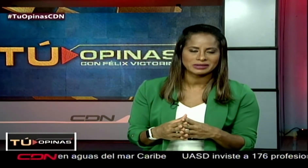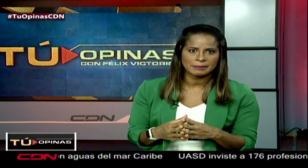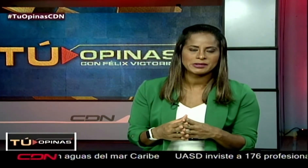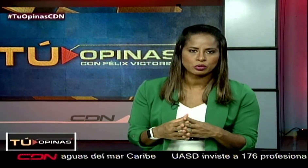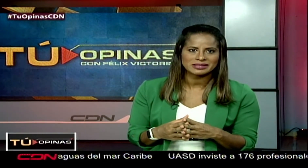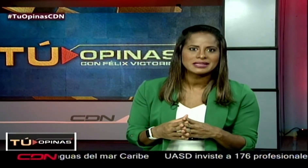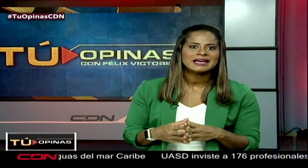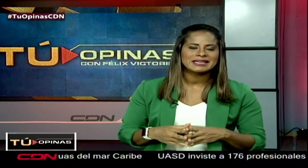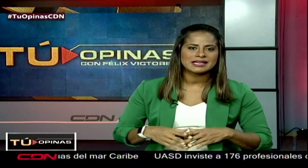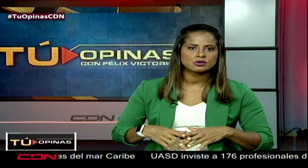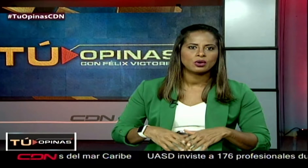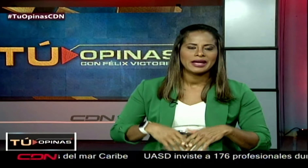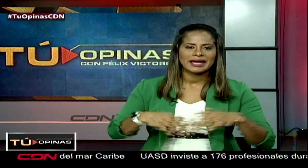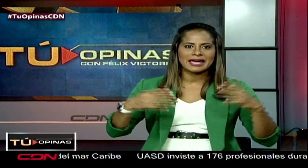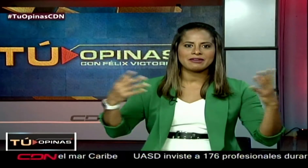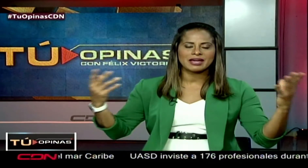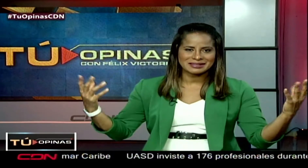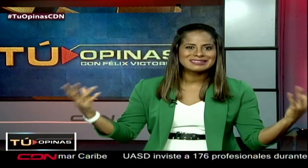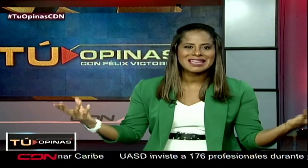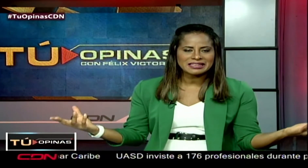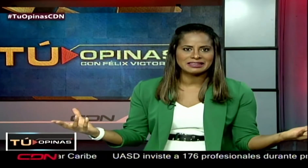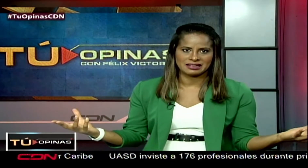con otras personas y eso